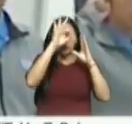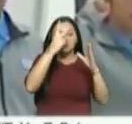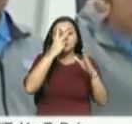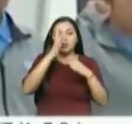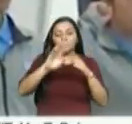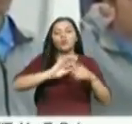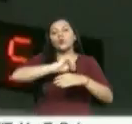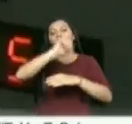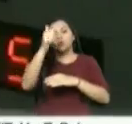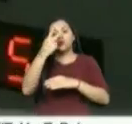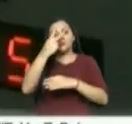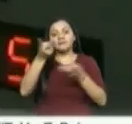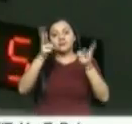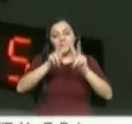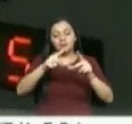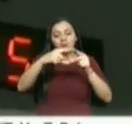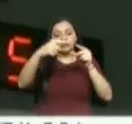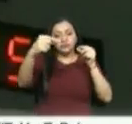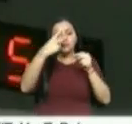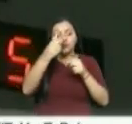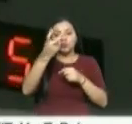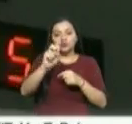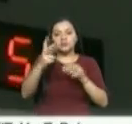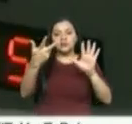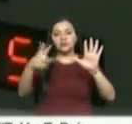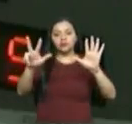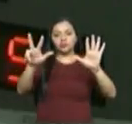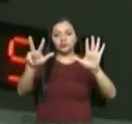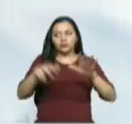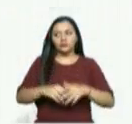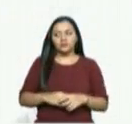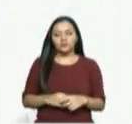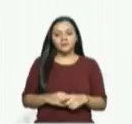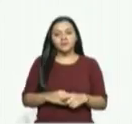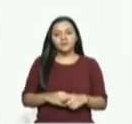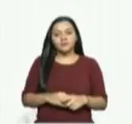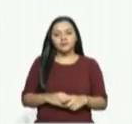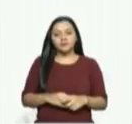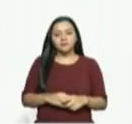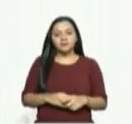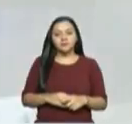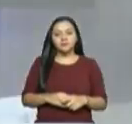otra sonda a la cara oculta del astro en 2018.